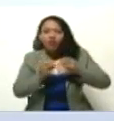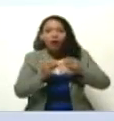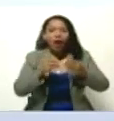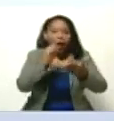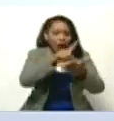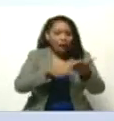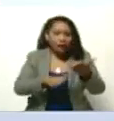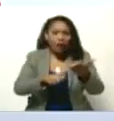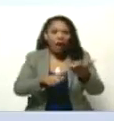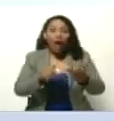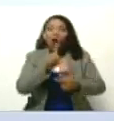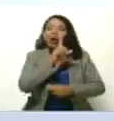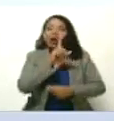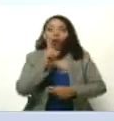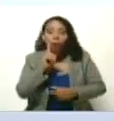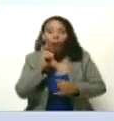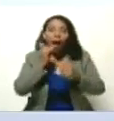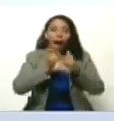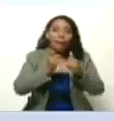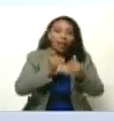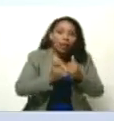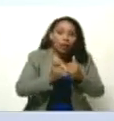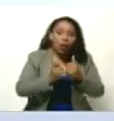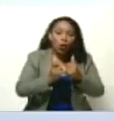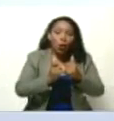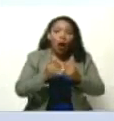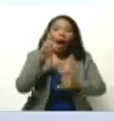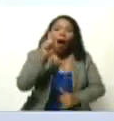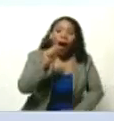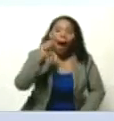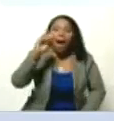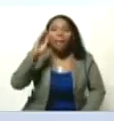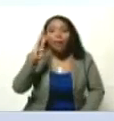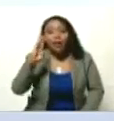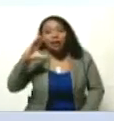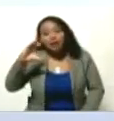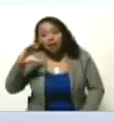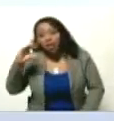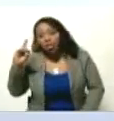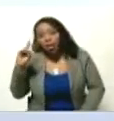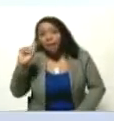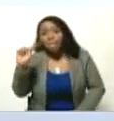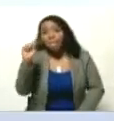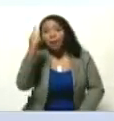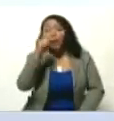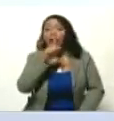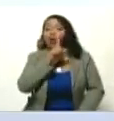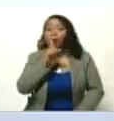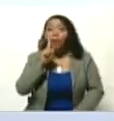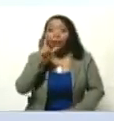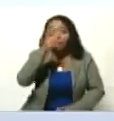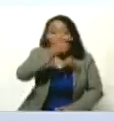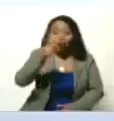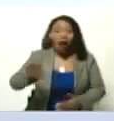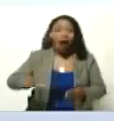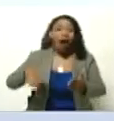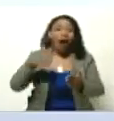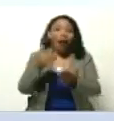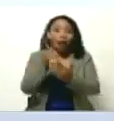apellido en orden alfabético desde el primer nombre de la persona. Me